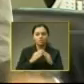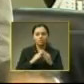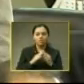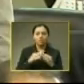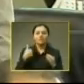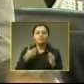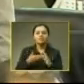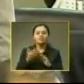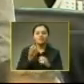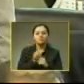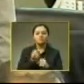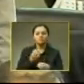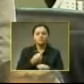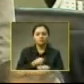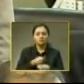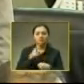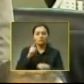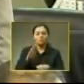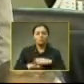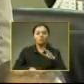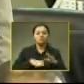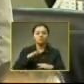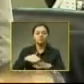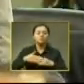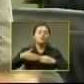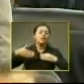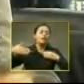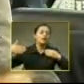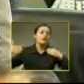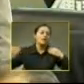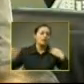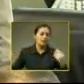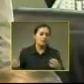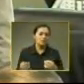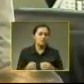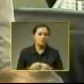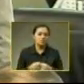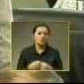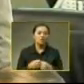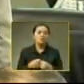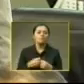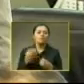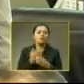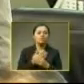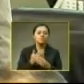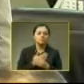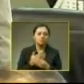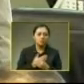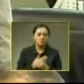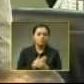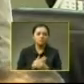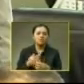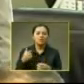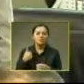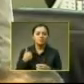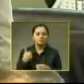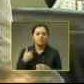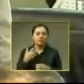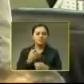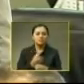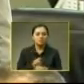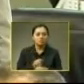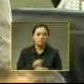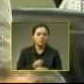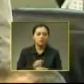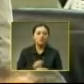ser equitativos, un proceso largo, tortuoso, que han pedido nuestras comunidades y organizaciones,